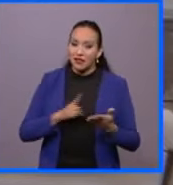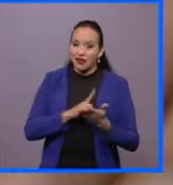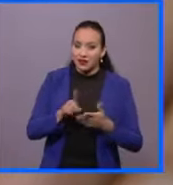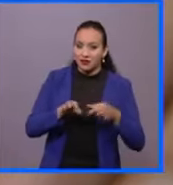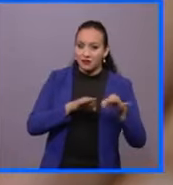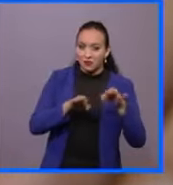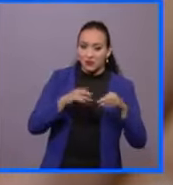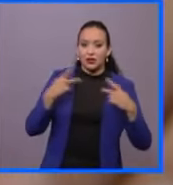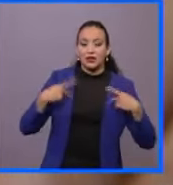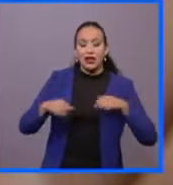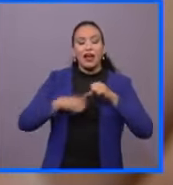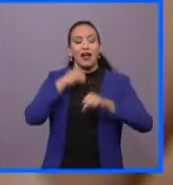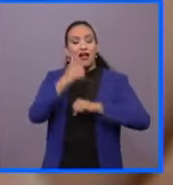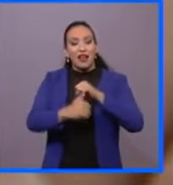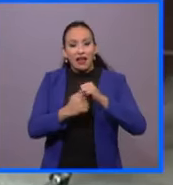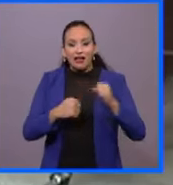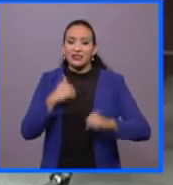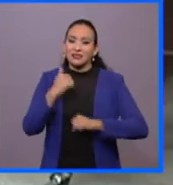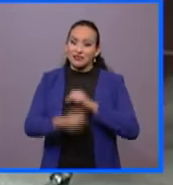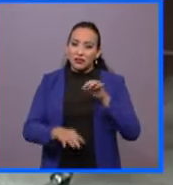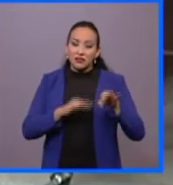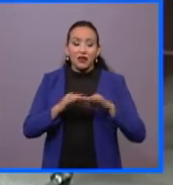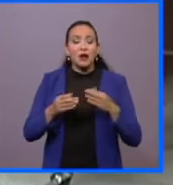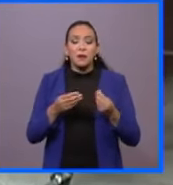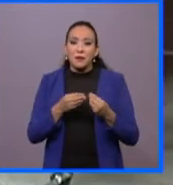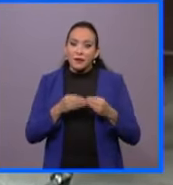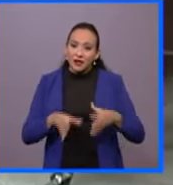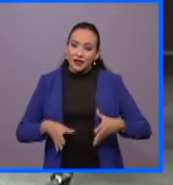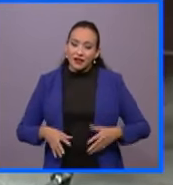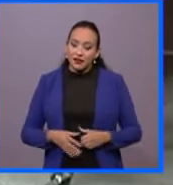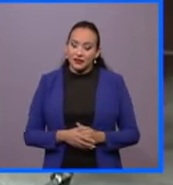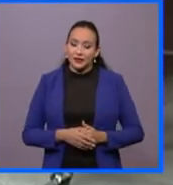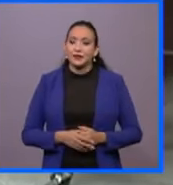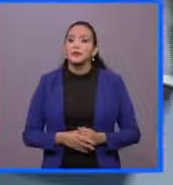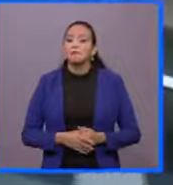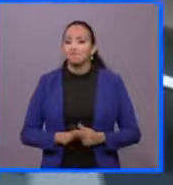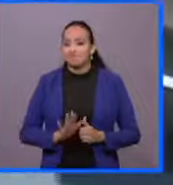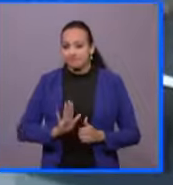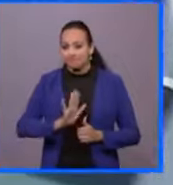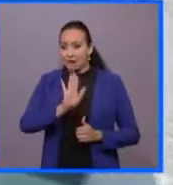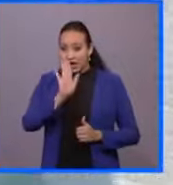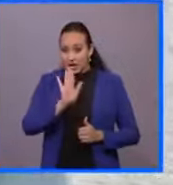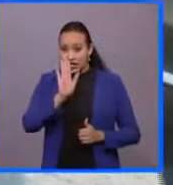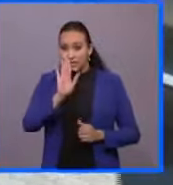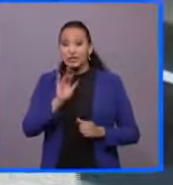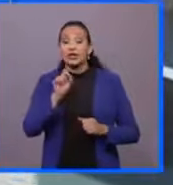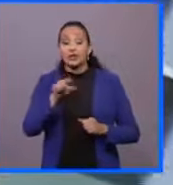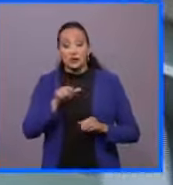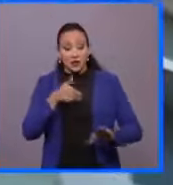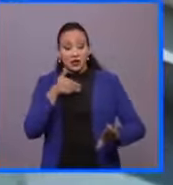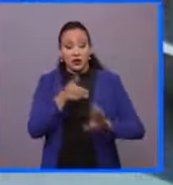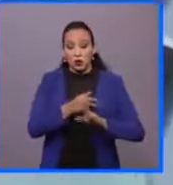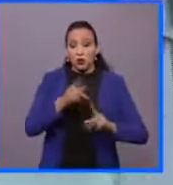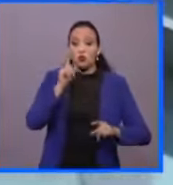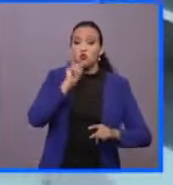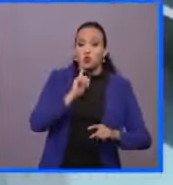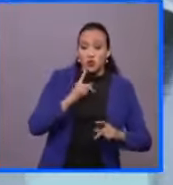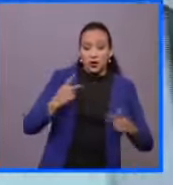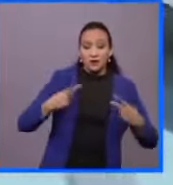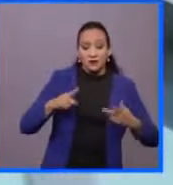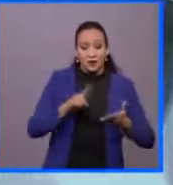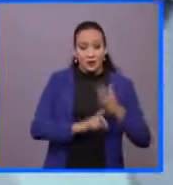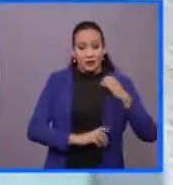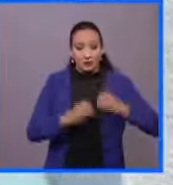humanos de quienes han dedicado su vida al servicio público, además de que amenaza la perspectiva de género y la igualdad sustantiva en el Poder